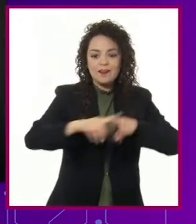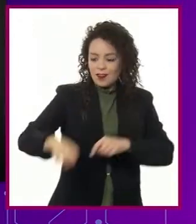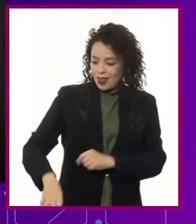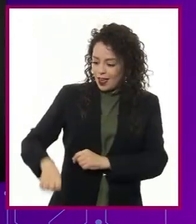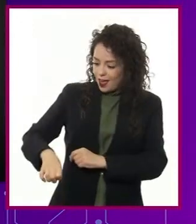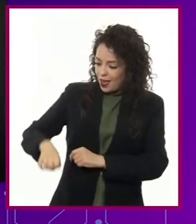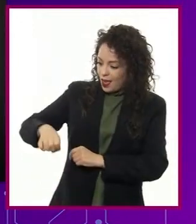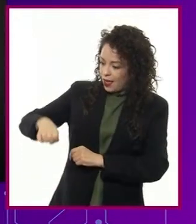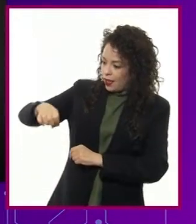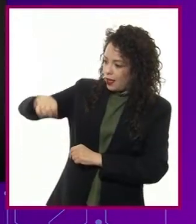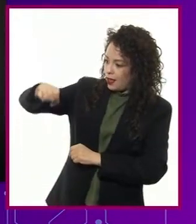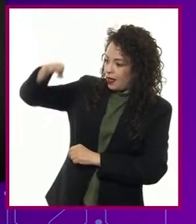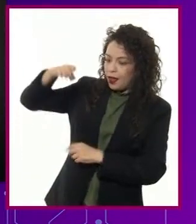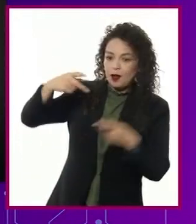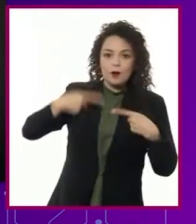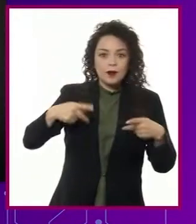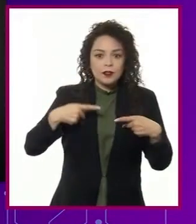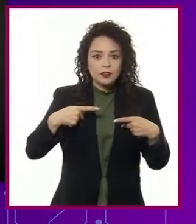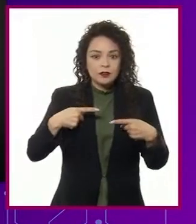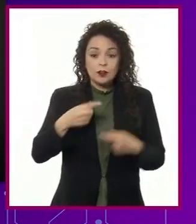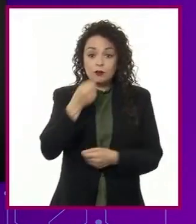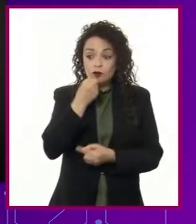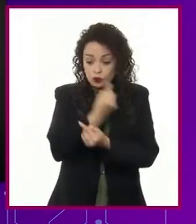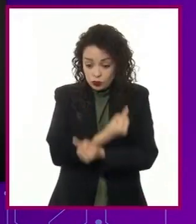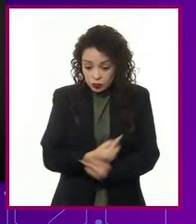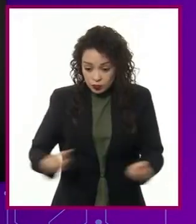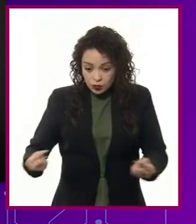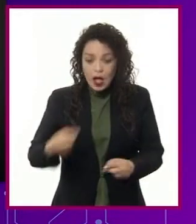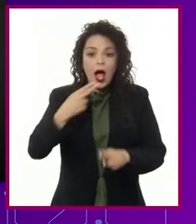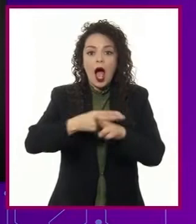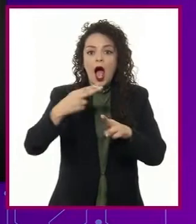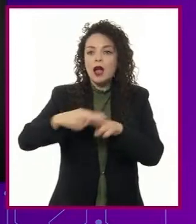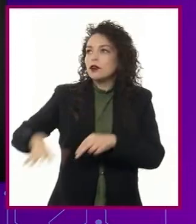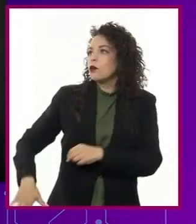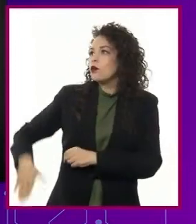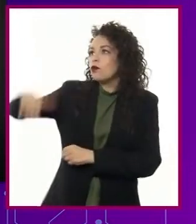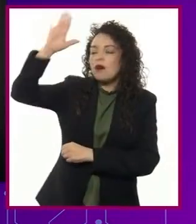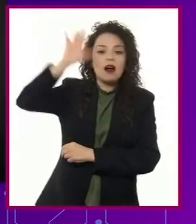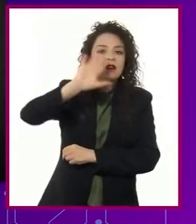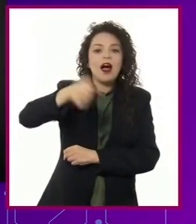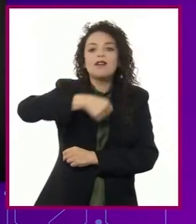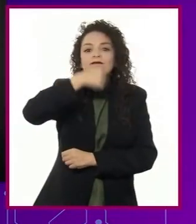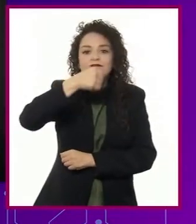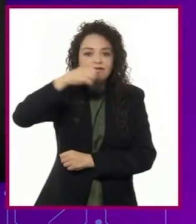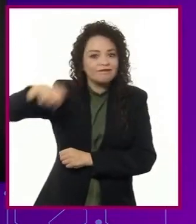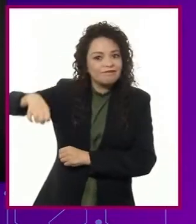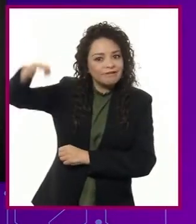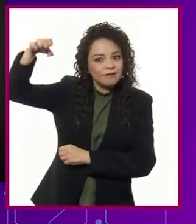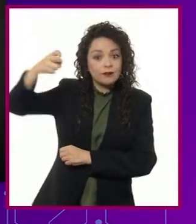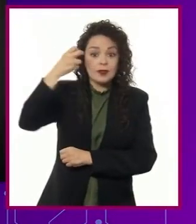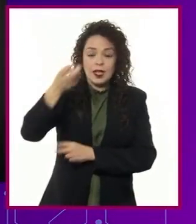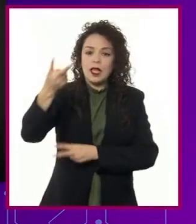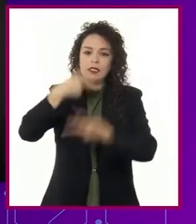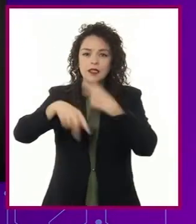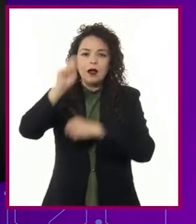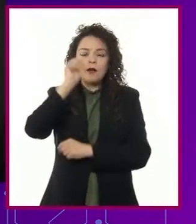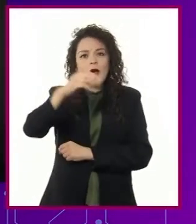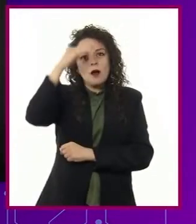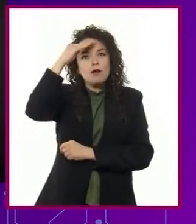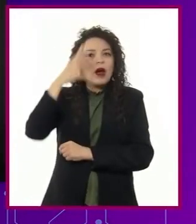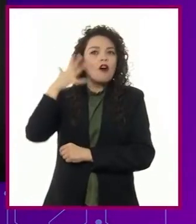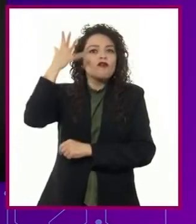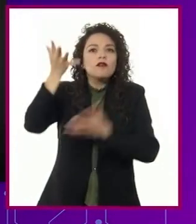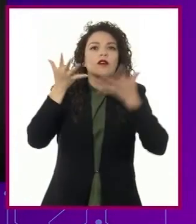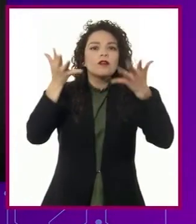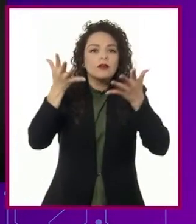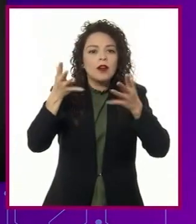un individuo vive, desde su niñez más temprana hasta su vejez. En estas experiencias se insertan los sueños, las metas y los anhelos